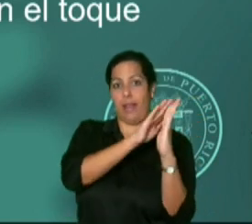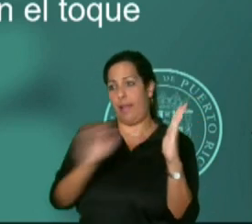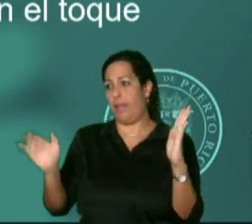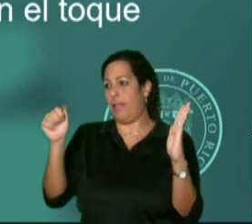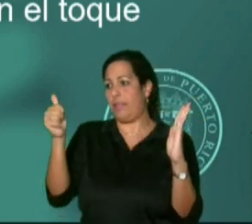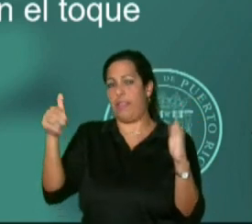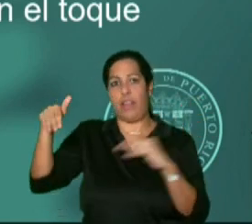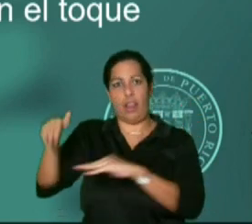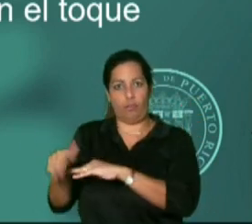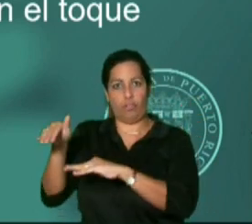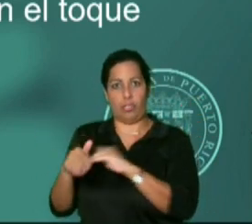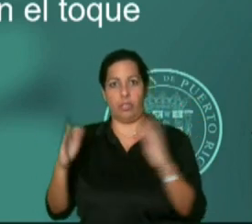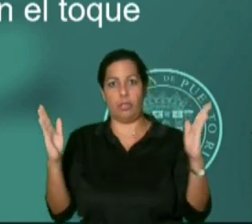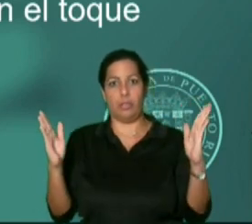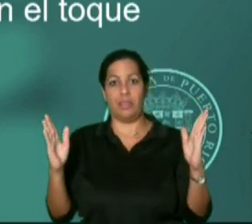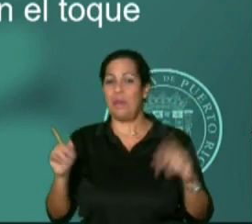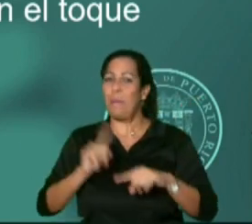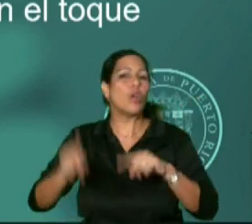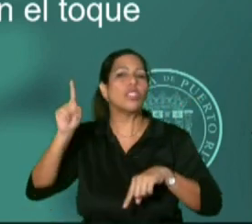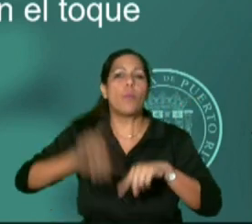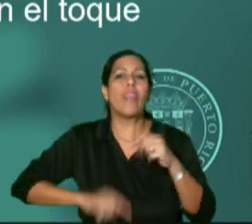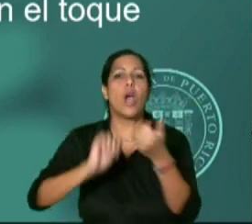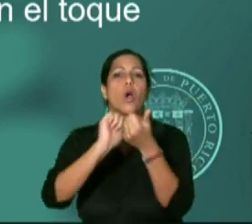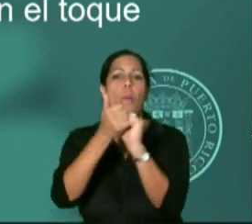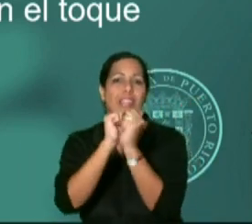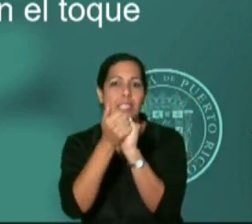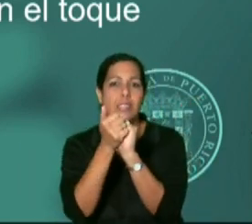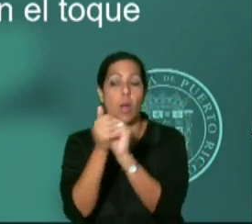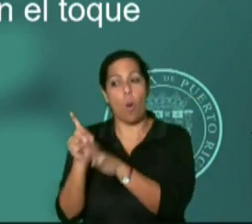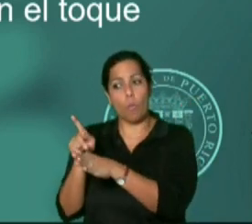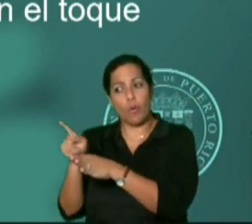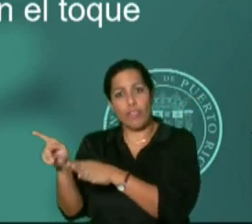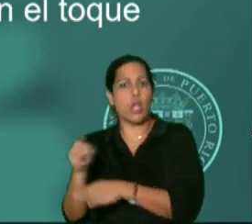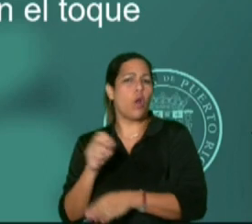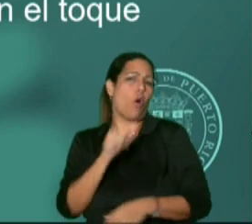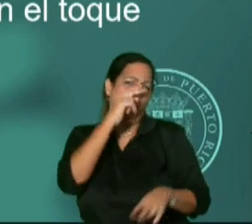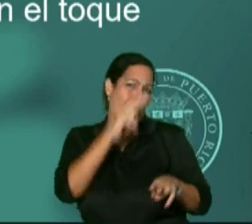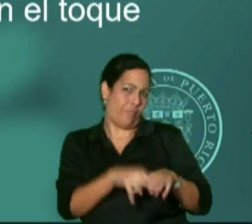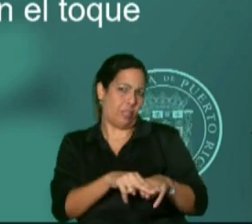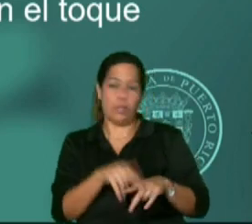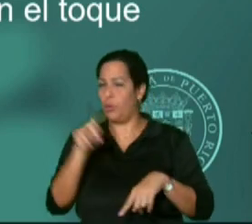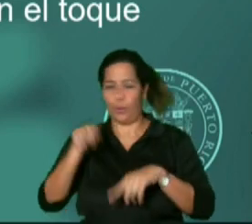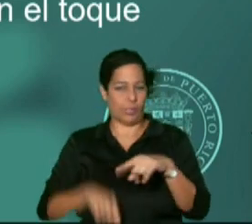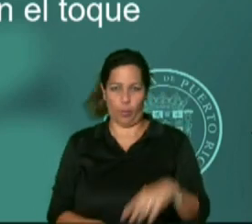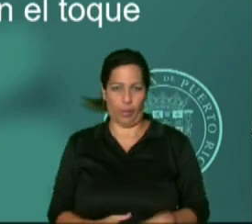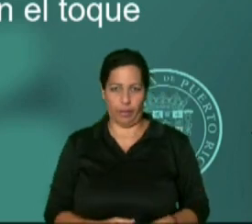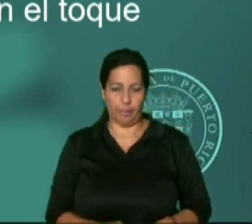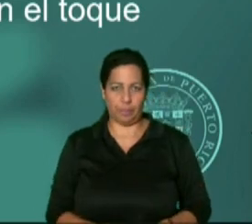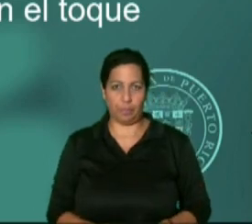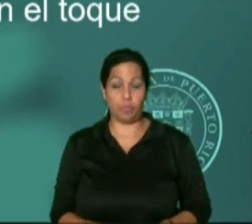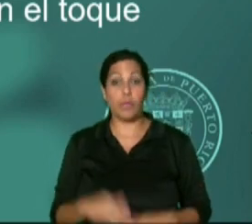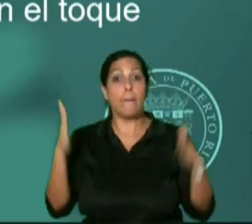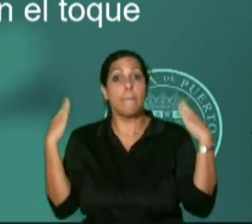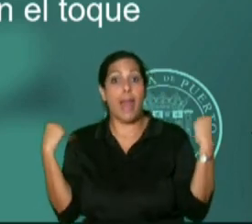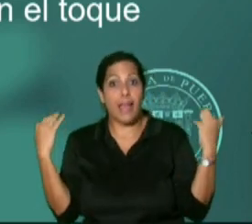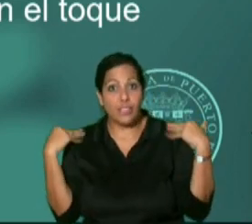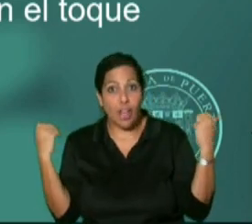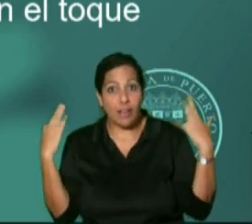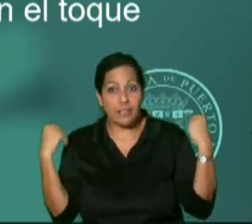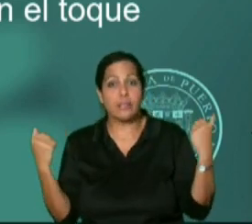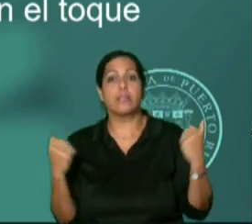están permitidas las actividades competitivas de ninguna índole, profesional o no profesional. Las